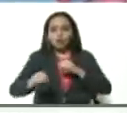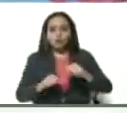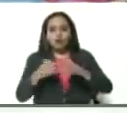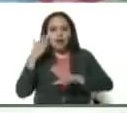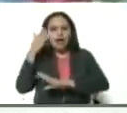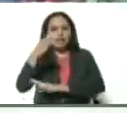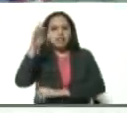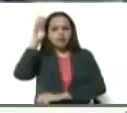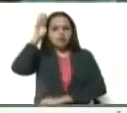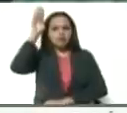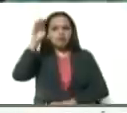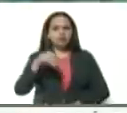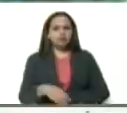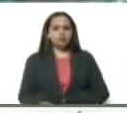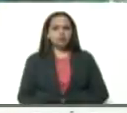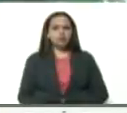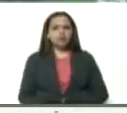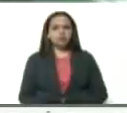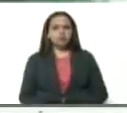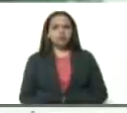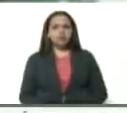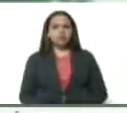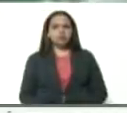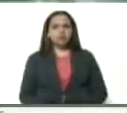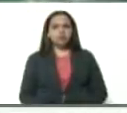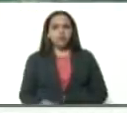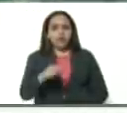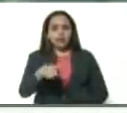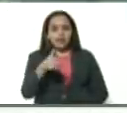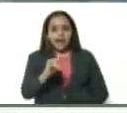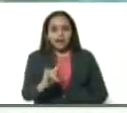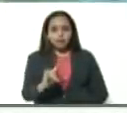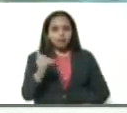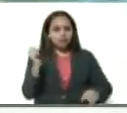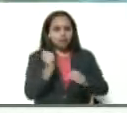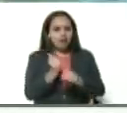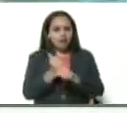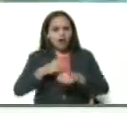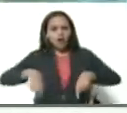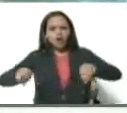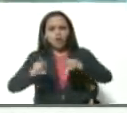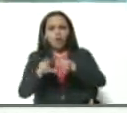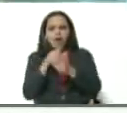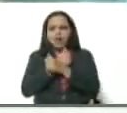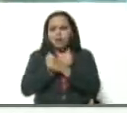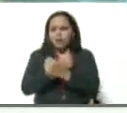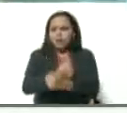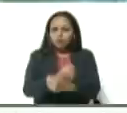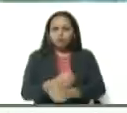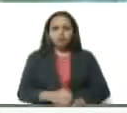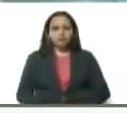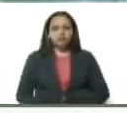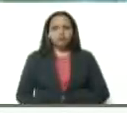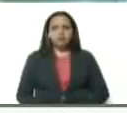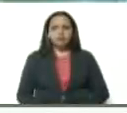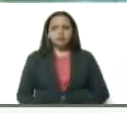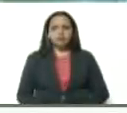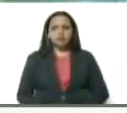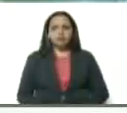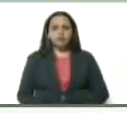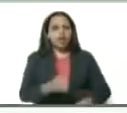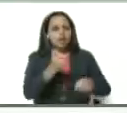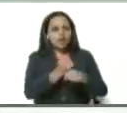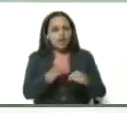el futuro. Bueno, aquí está. Obras son amores. Obras